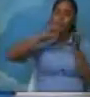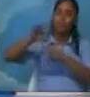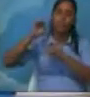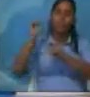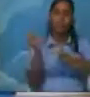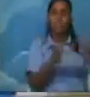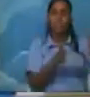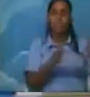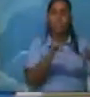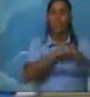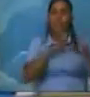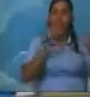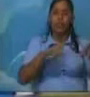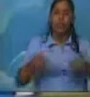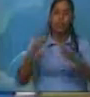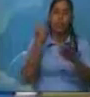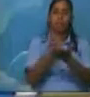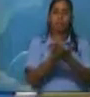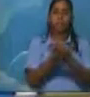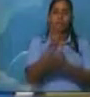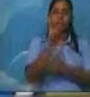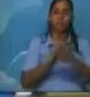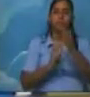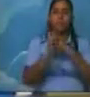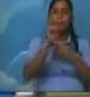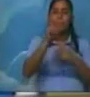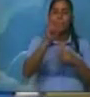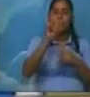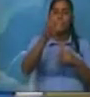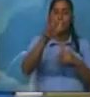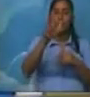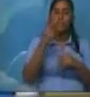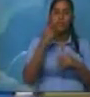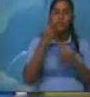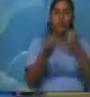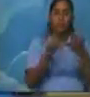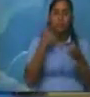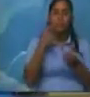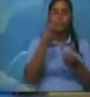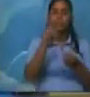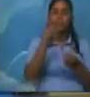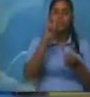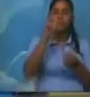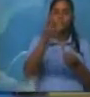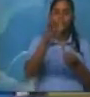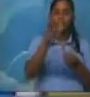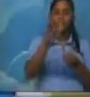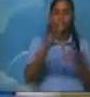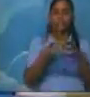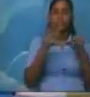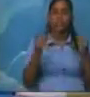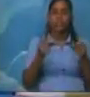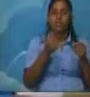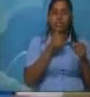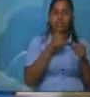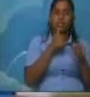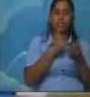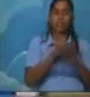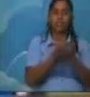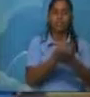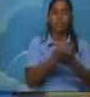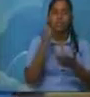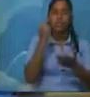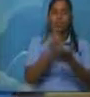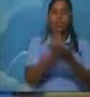sacando de aquí Amén versículo 23 Cómo dice el versículo 23 quién me ayuda vamos a